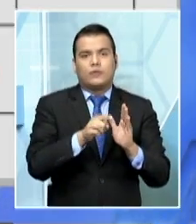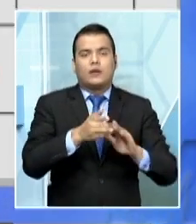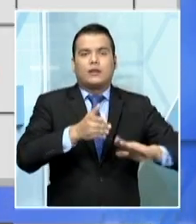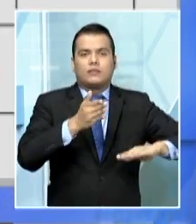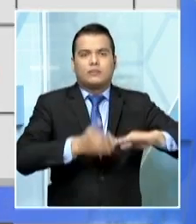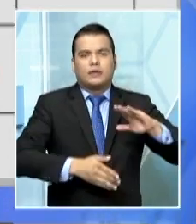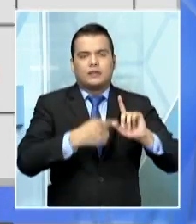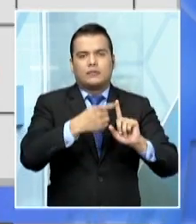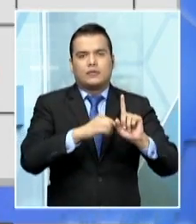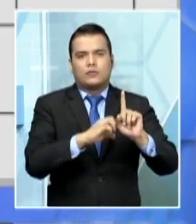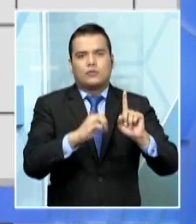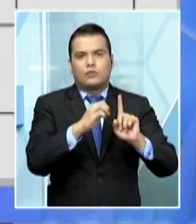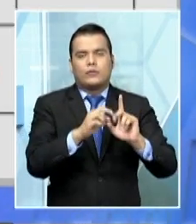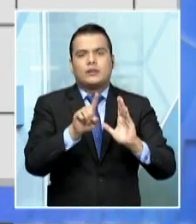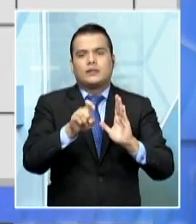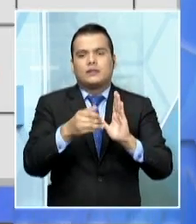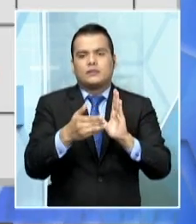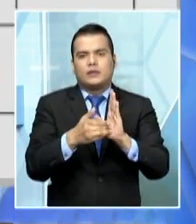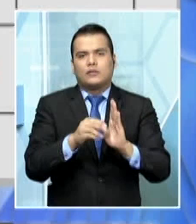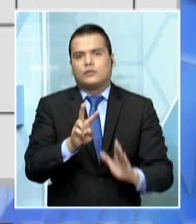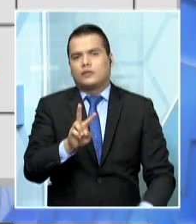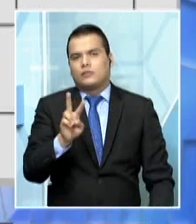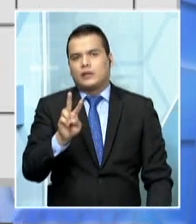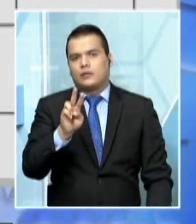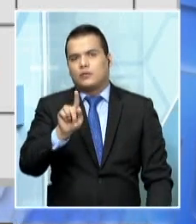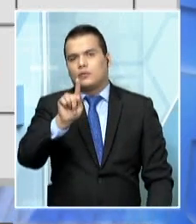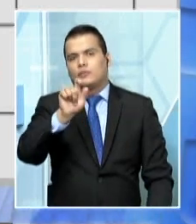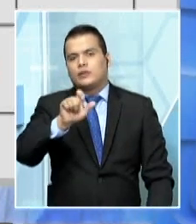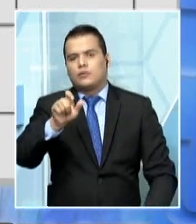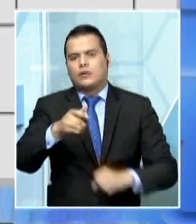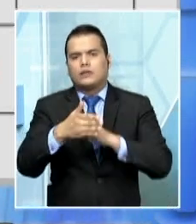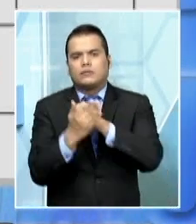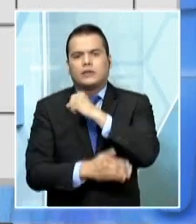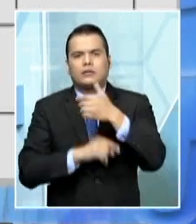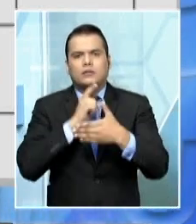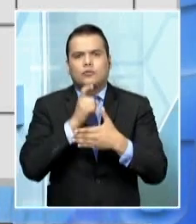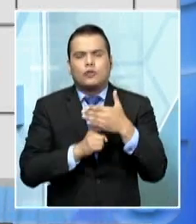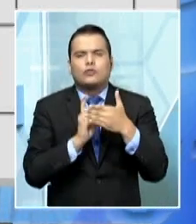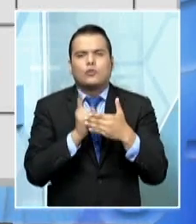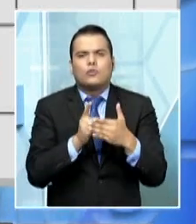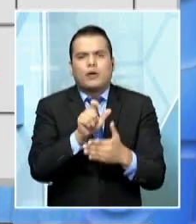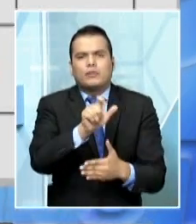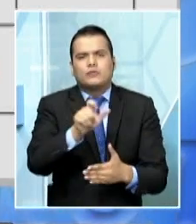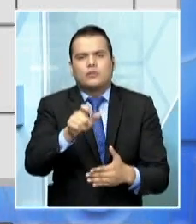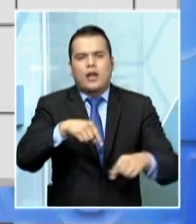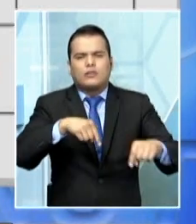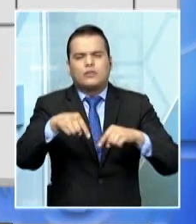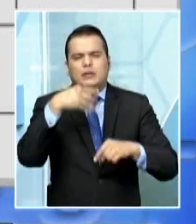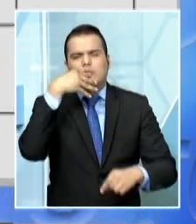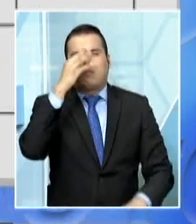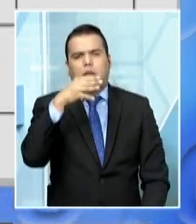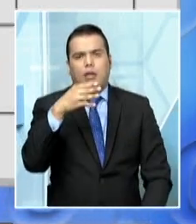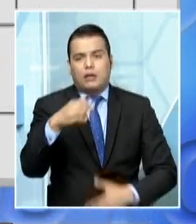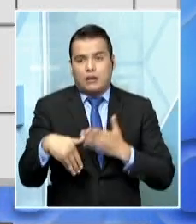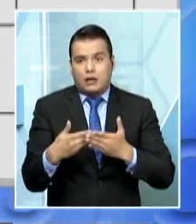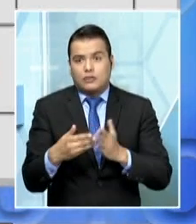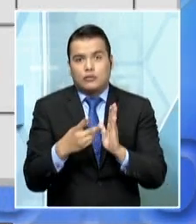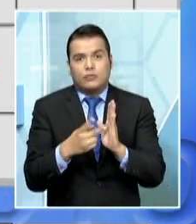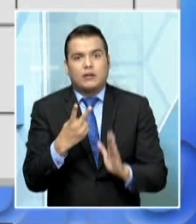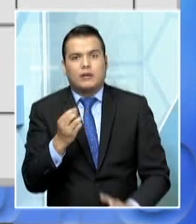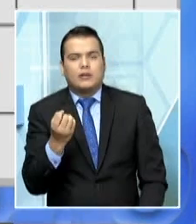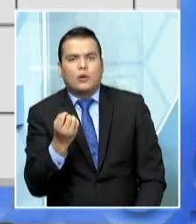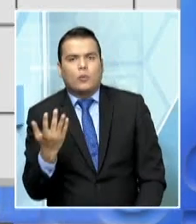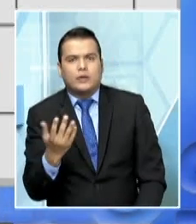octubre 6.221 comparendos por irrespeto a la autoridad, en lo corrido de este mismo periodo de 2020 se presentaron